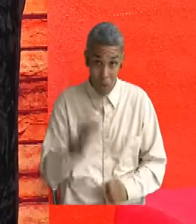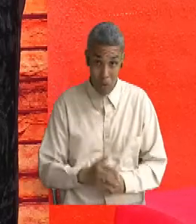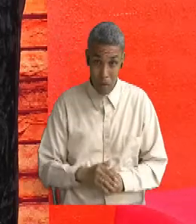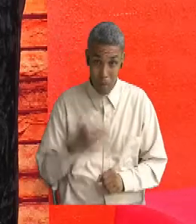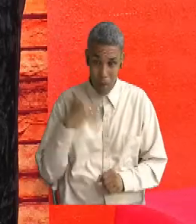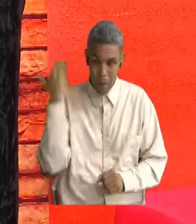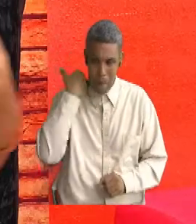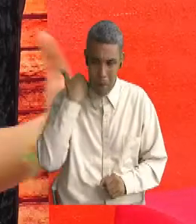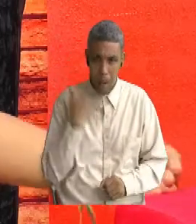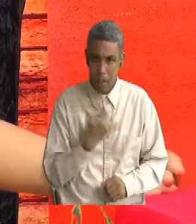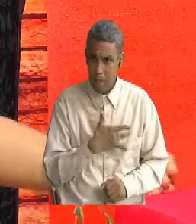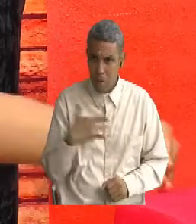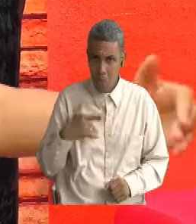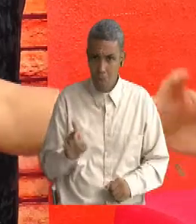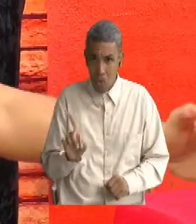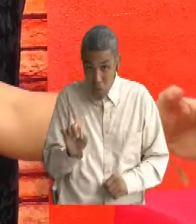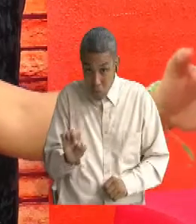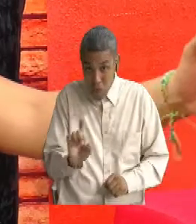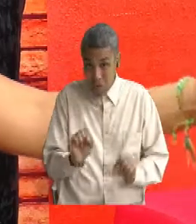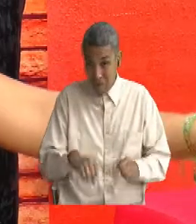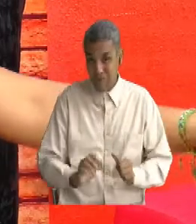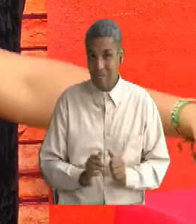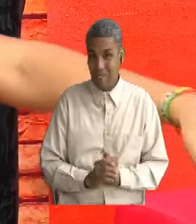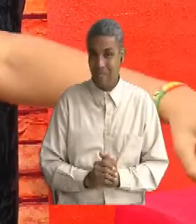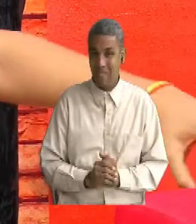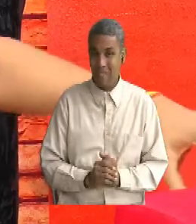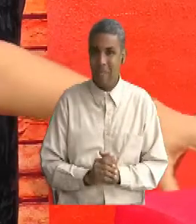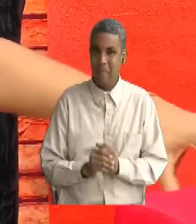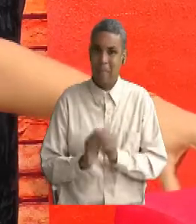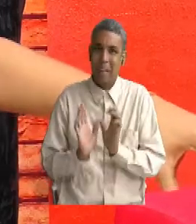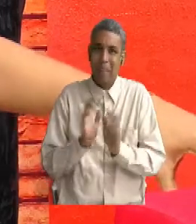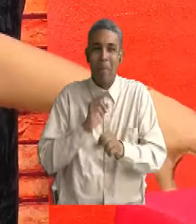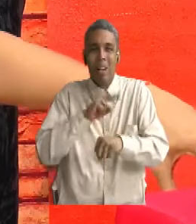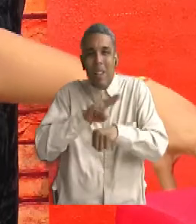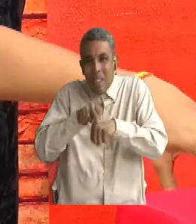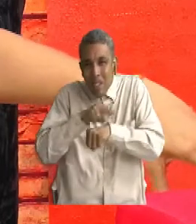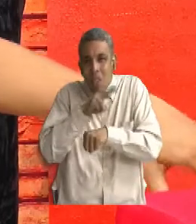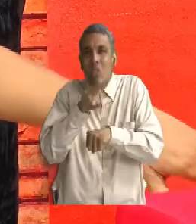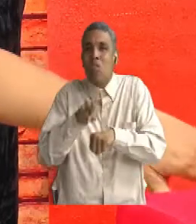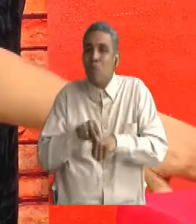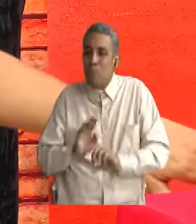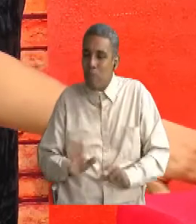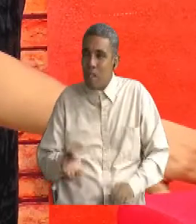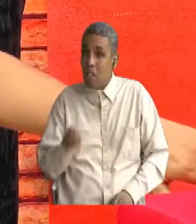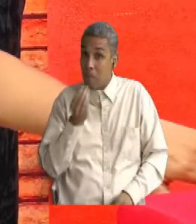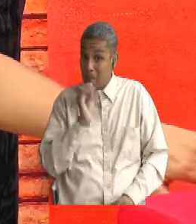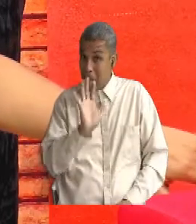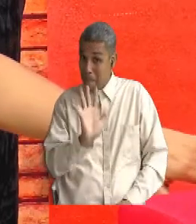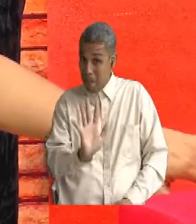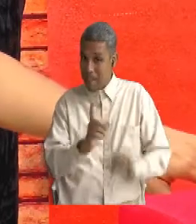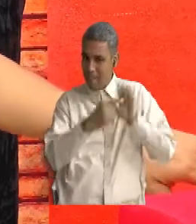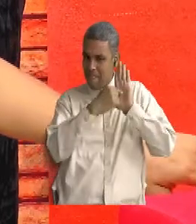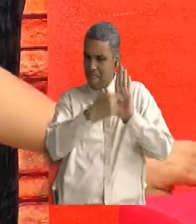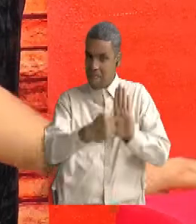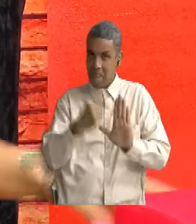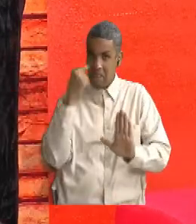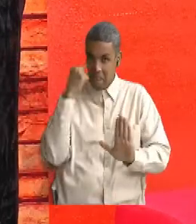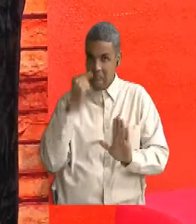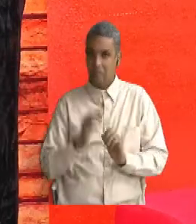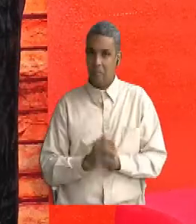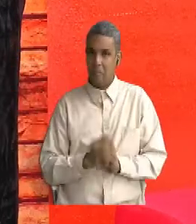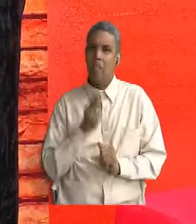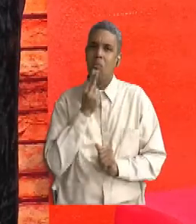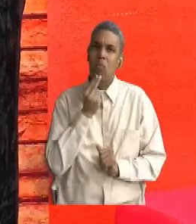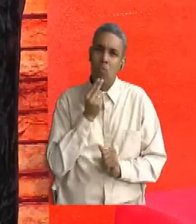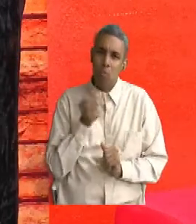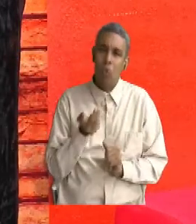pecar. Entonces allá también manejan una serie de snacks saludables. Y ustedes ahorita van a darse cuenta qué tipos de snacks saludables son los